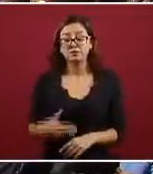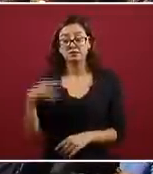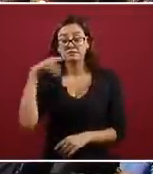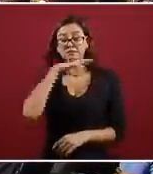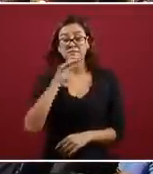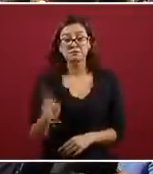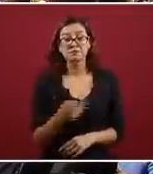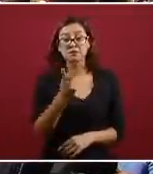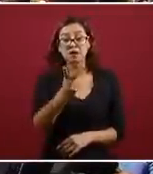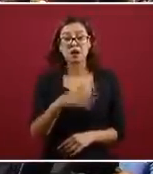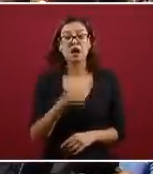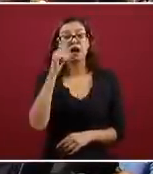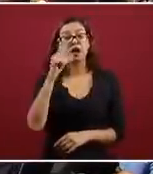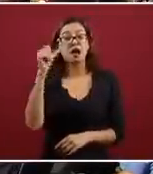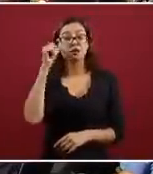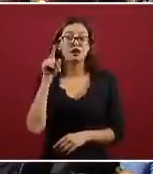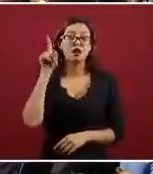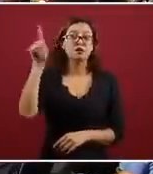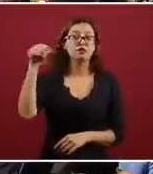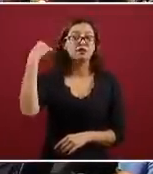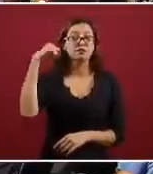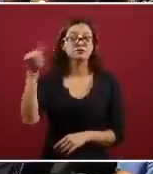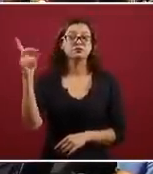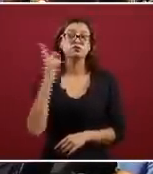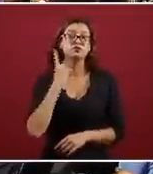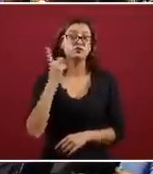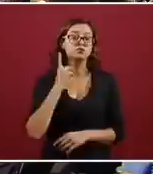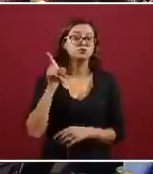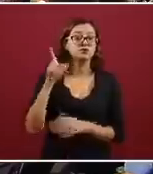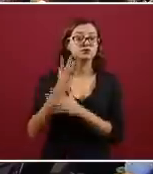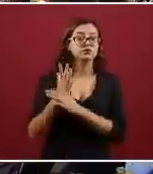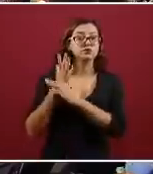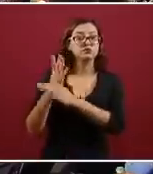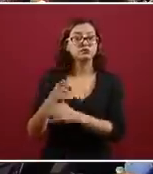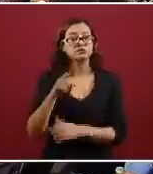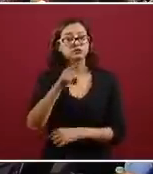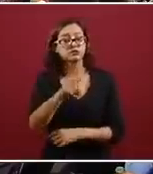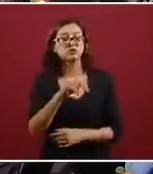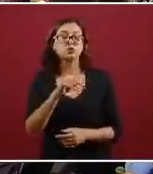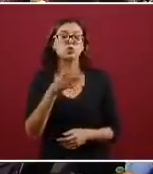un diputado en Tabasco planteó la posibilidad de que usted se